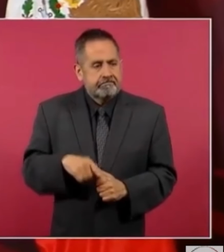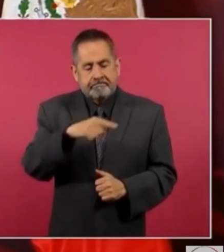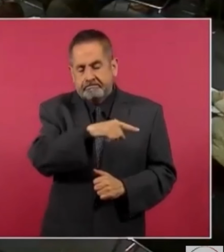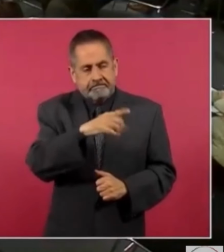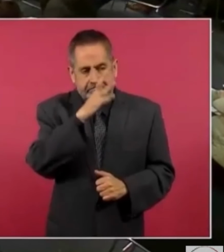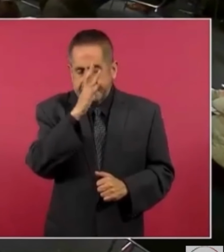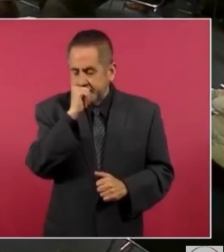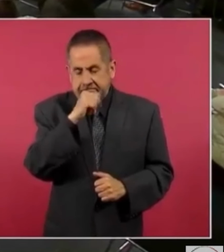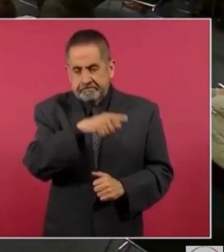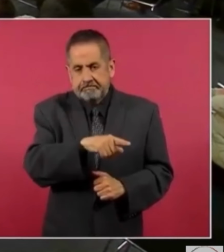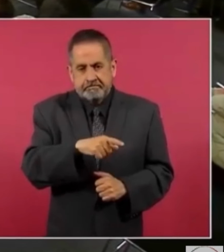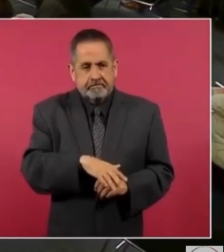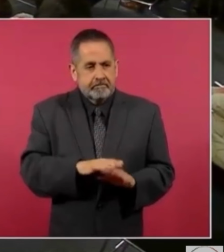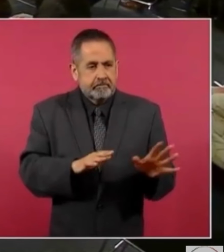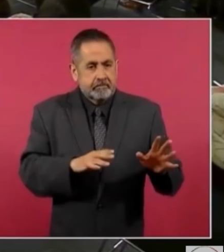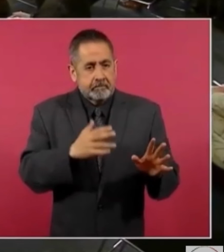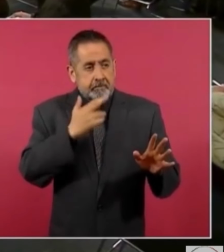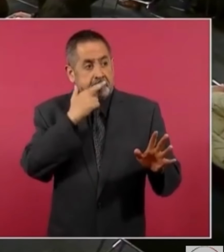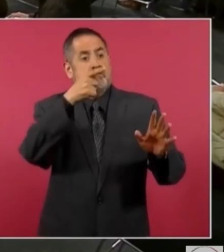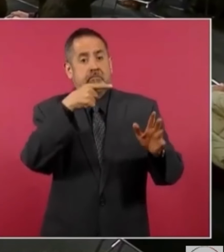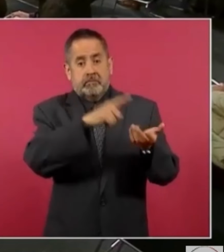insustituible, mucho mejor.